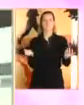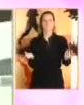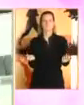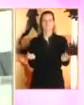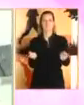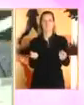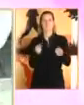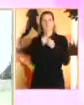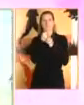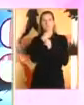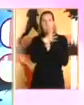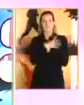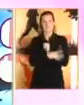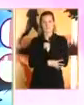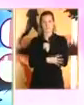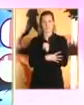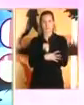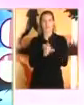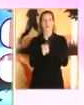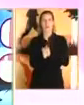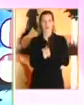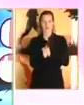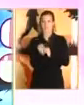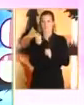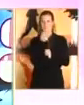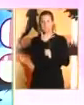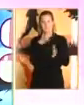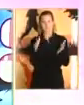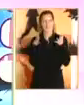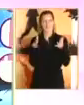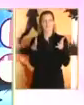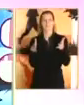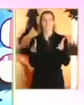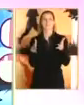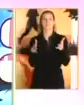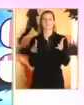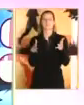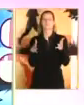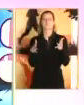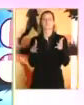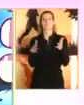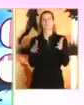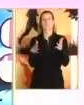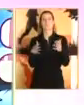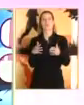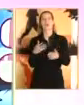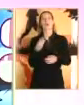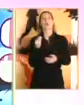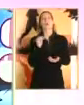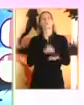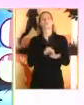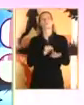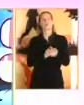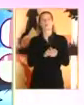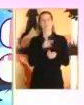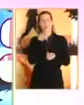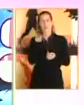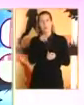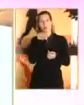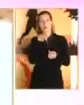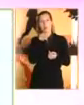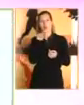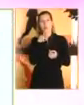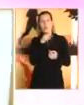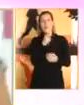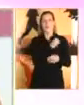traído un esquema. Me encanta el esquema que he hecho. Para que muchas veces hablamos de esto. Maravilloso. Para reflejar la similitud que hay entre